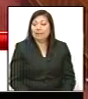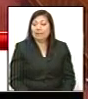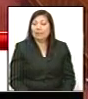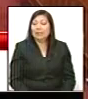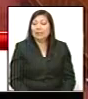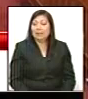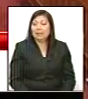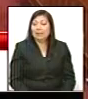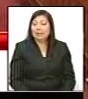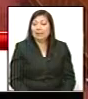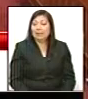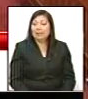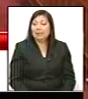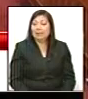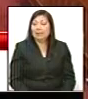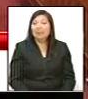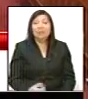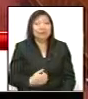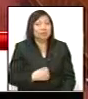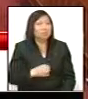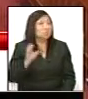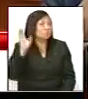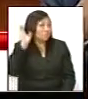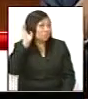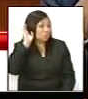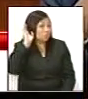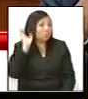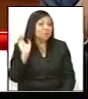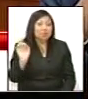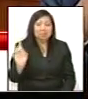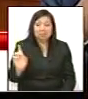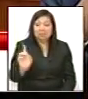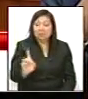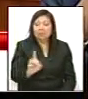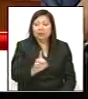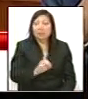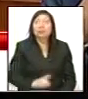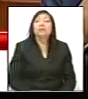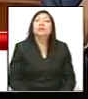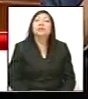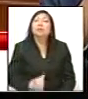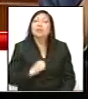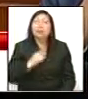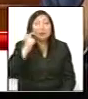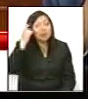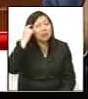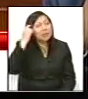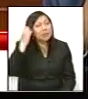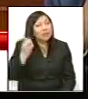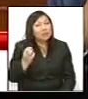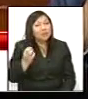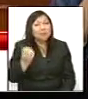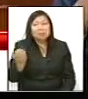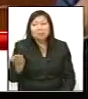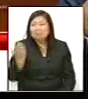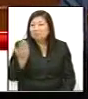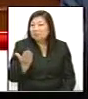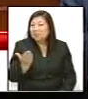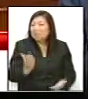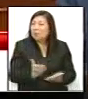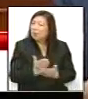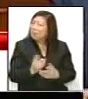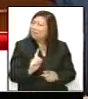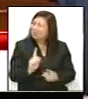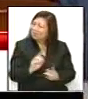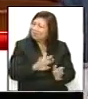Gracias, presidente. Hemos escuchado las diversas participaciones, presidente. Yo creo que más que traer problemas, podría traer